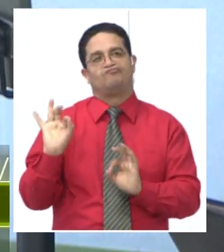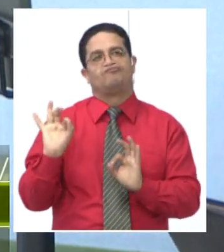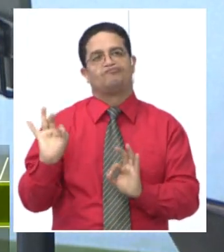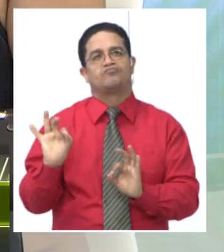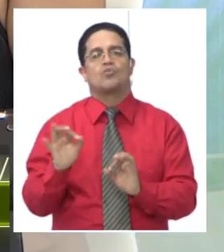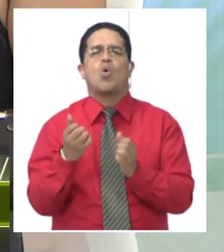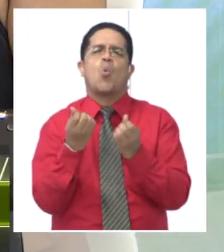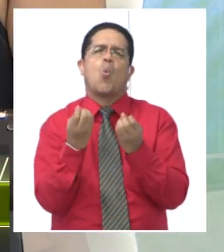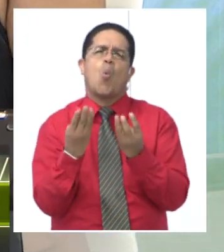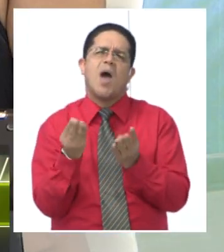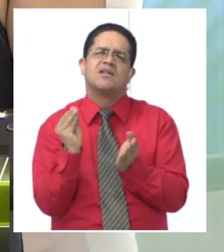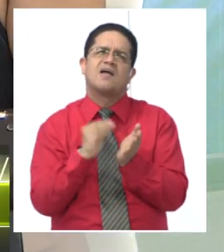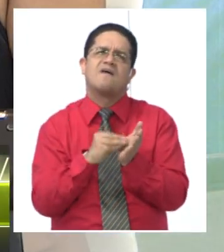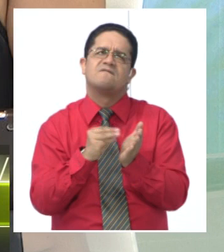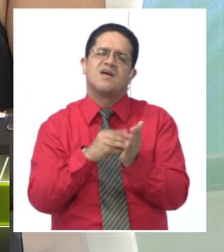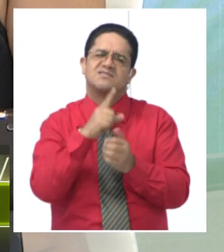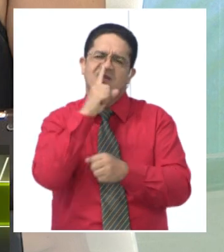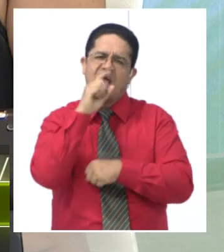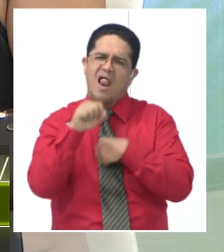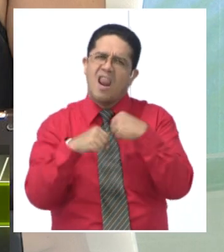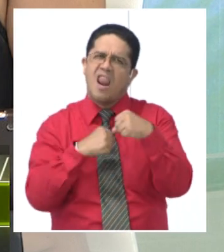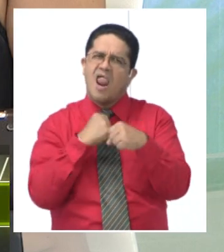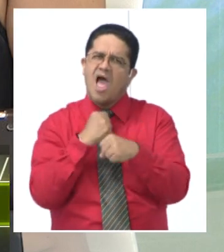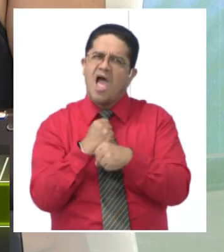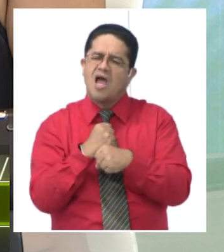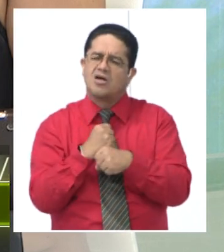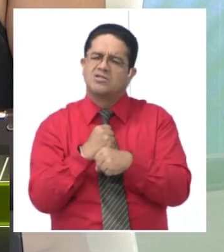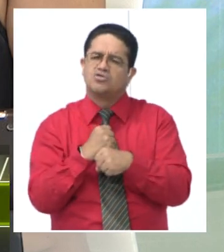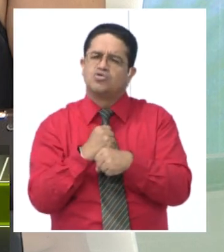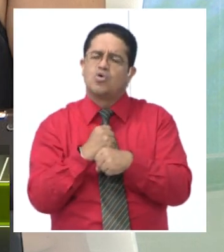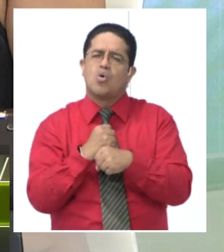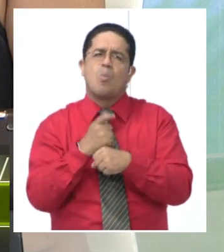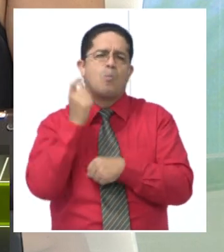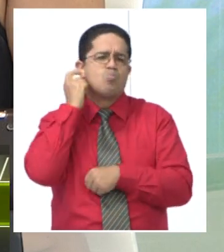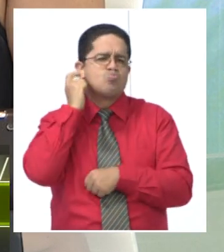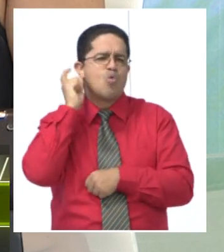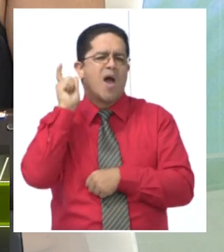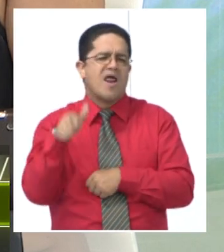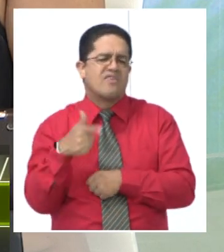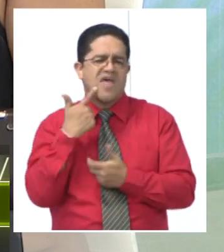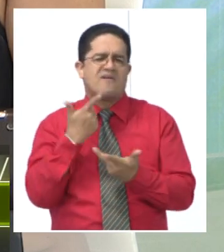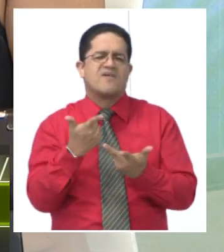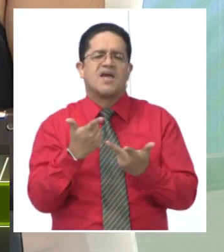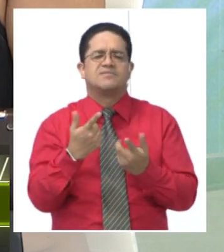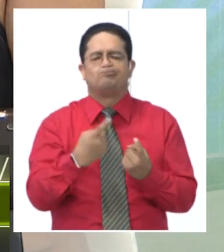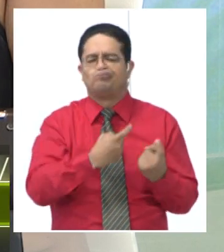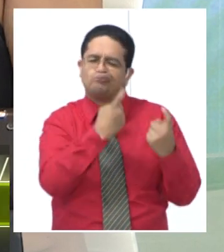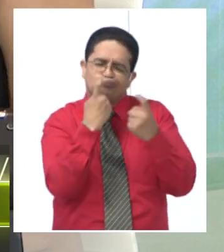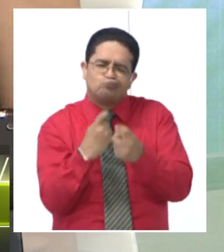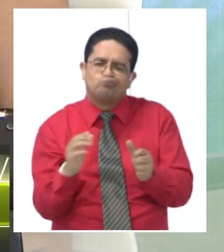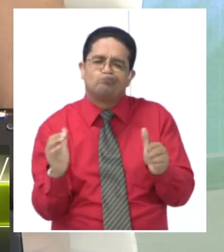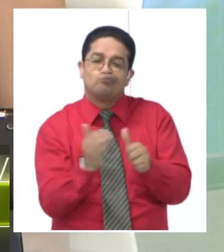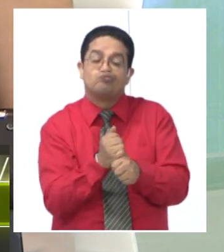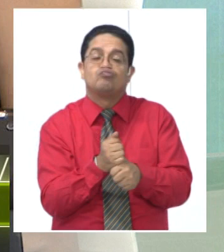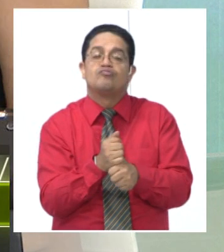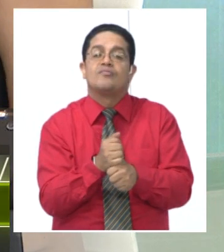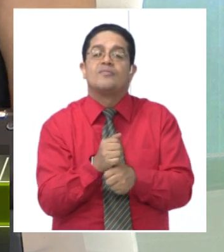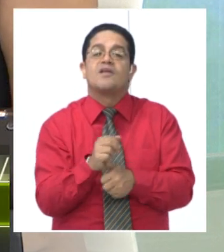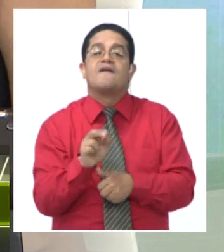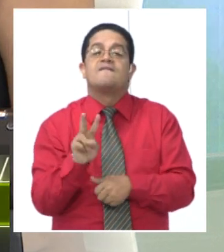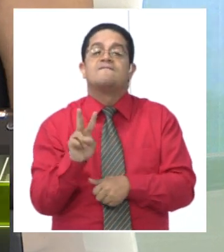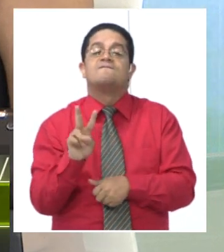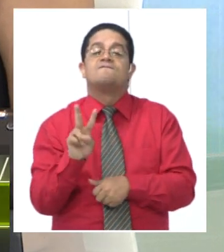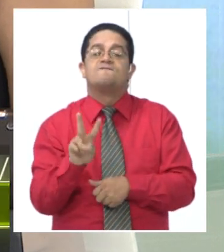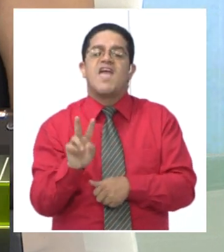¿Cuántas veces al año deberíamos hacernos una prueba de ELISA? Una prueba para detectar VPH. Sí,